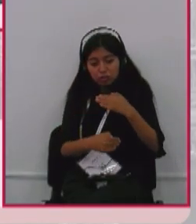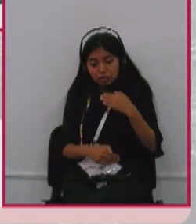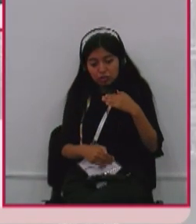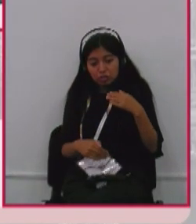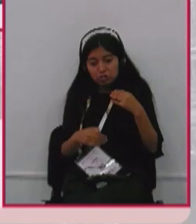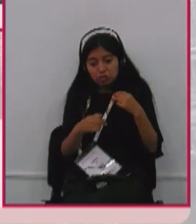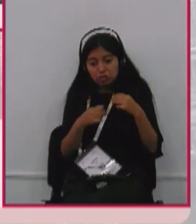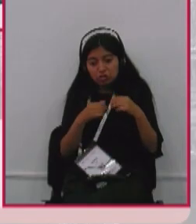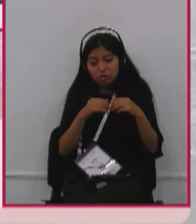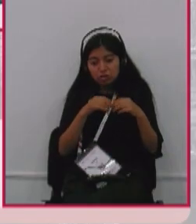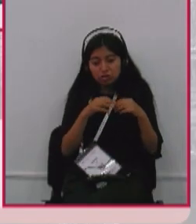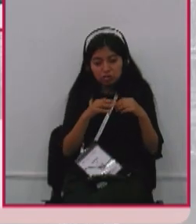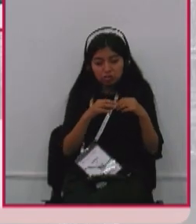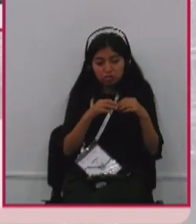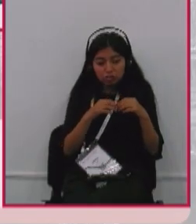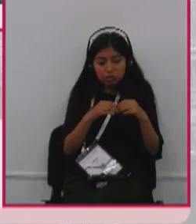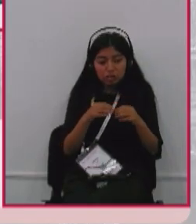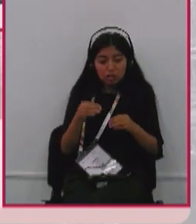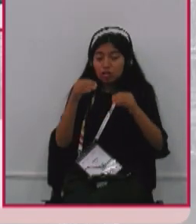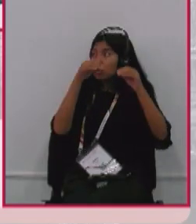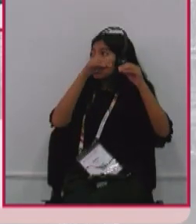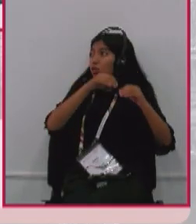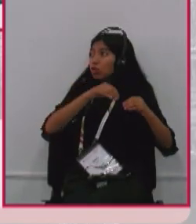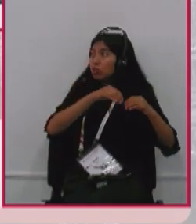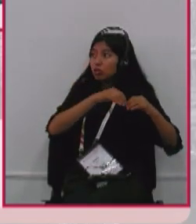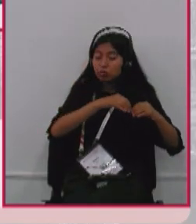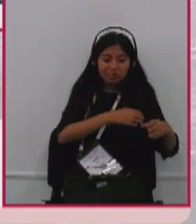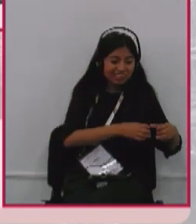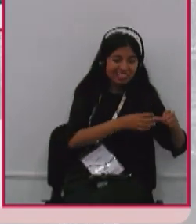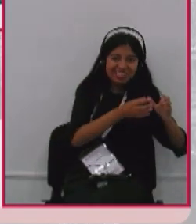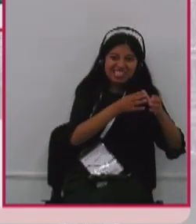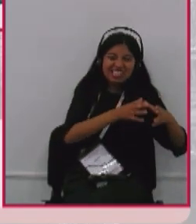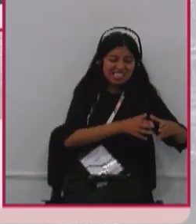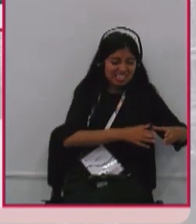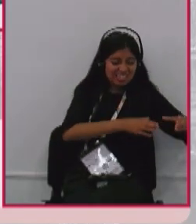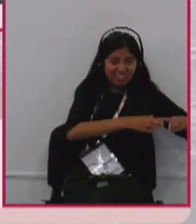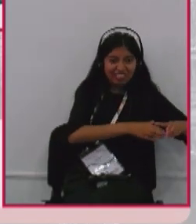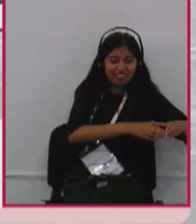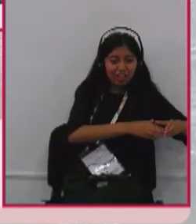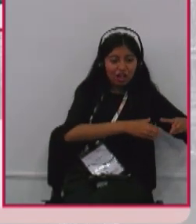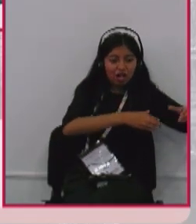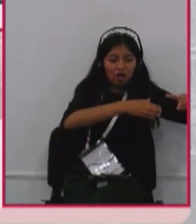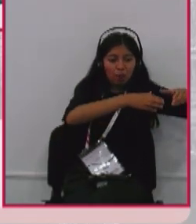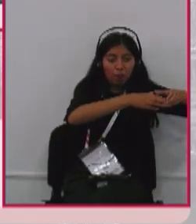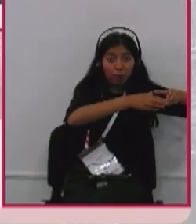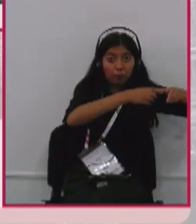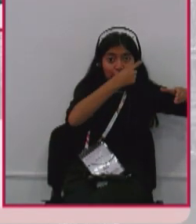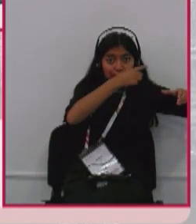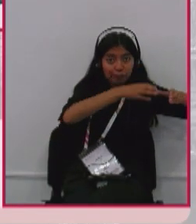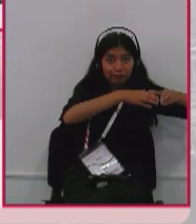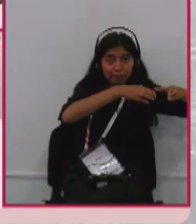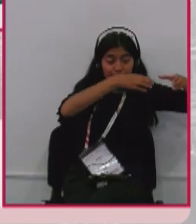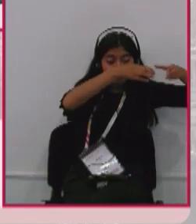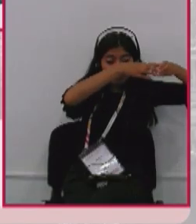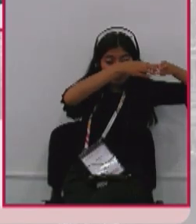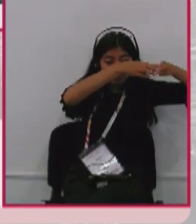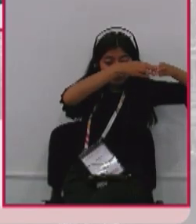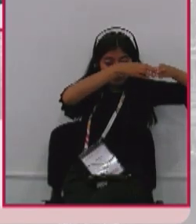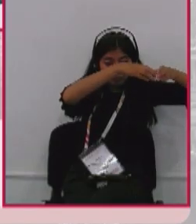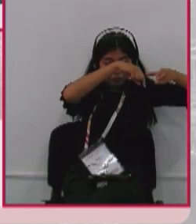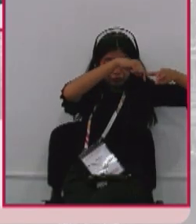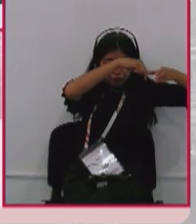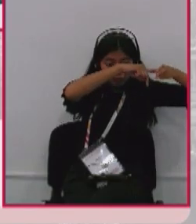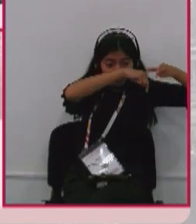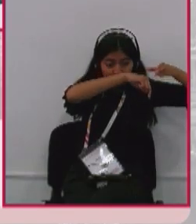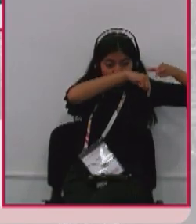perfora, se coloca acá como unas llantas, ¿no? Para poder focalizarse solamente en una zona, y